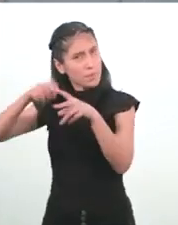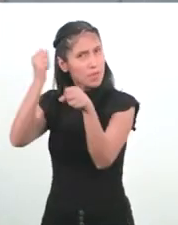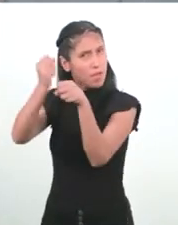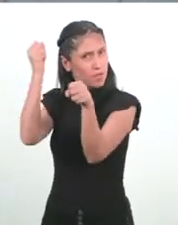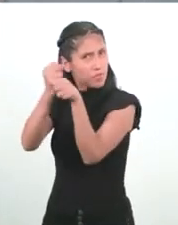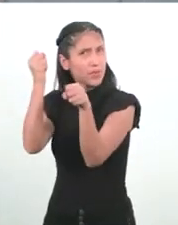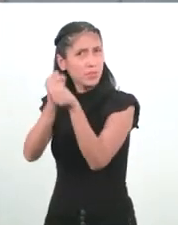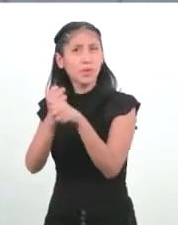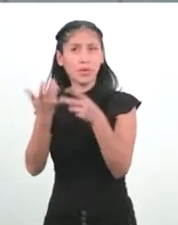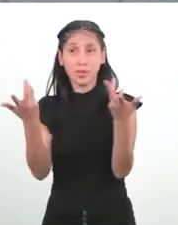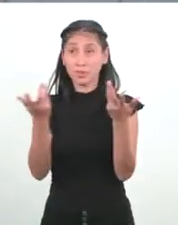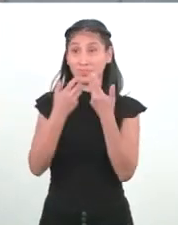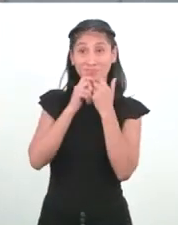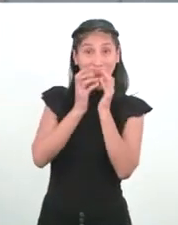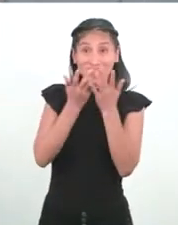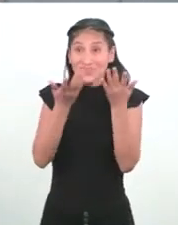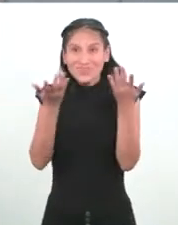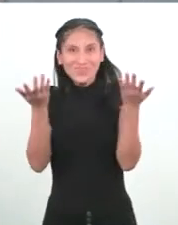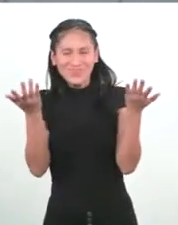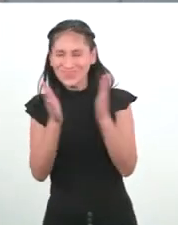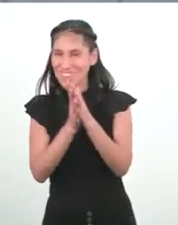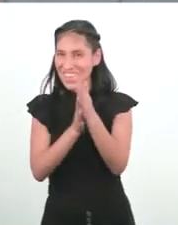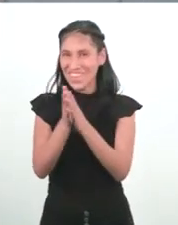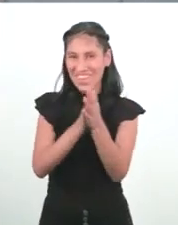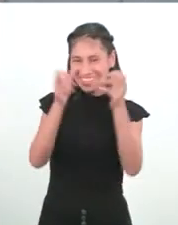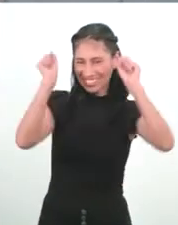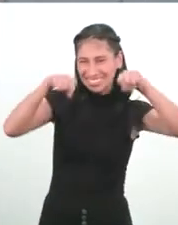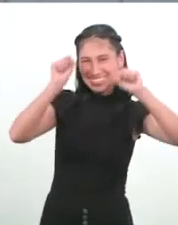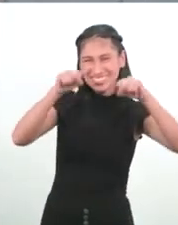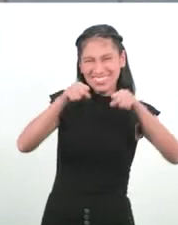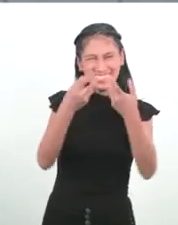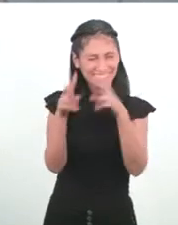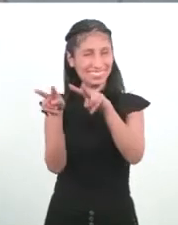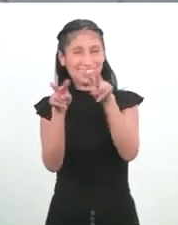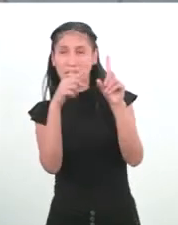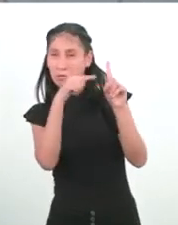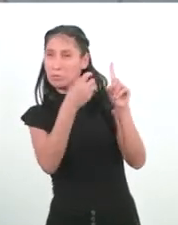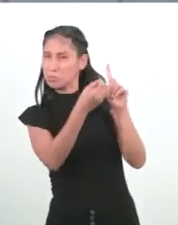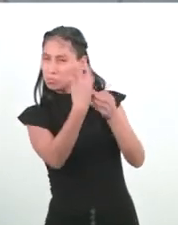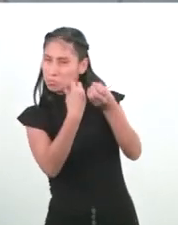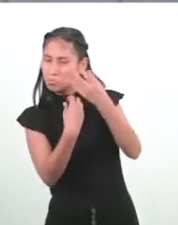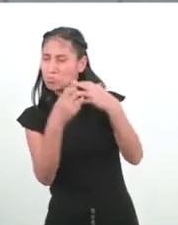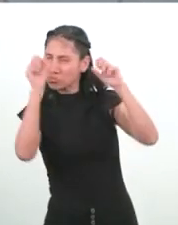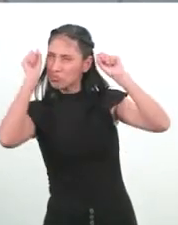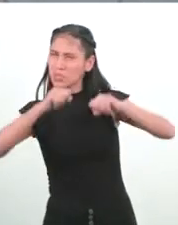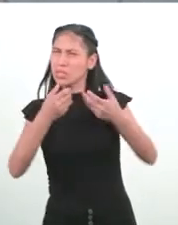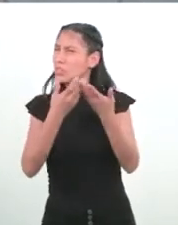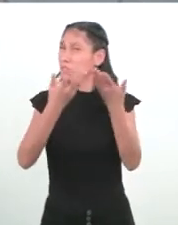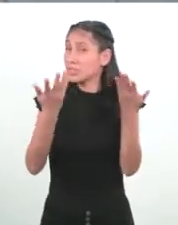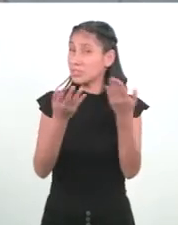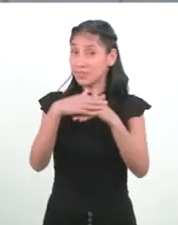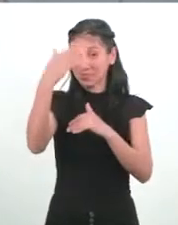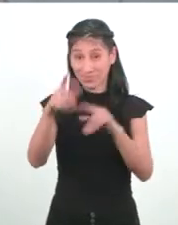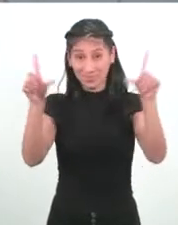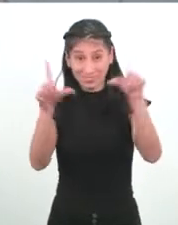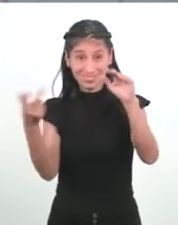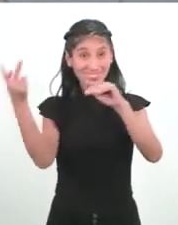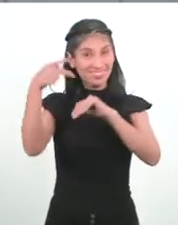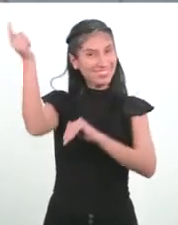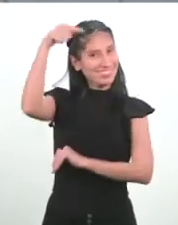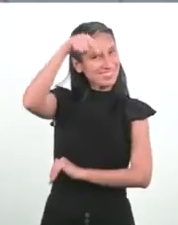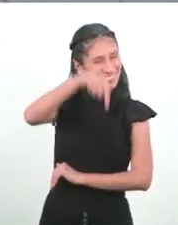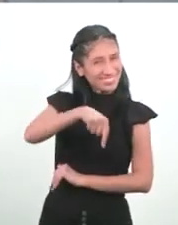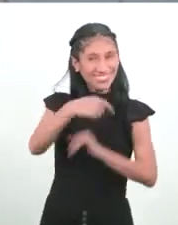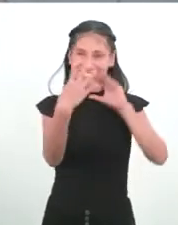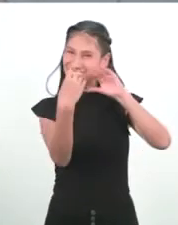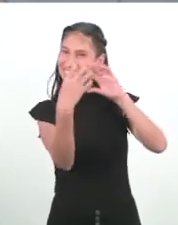emprendimientos. ¡Qué chévere! Sí, he oído hablar de ella. Entonces, al volver del corte, conversamos